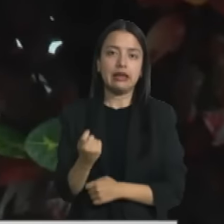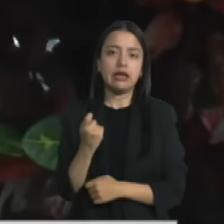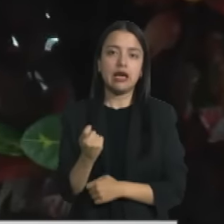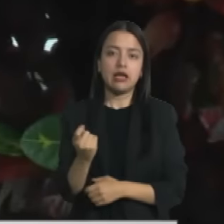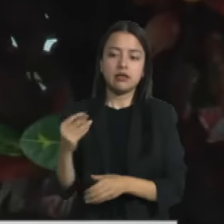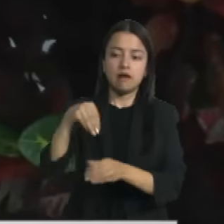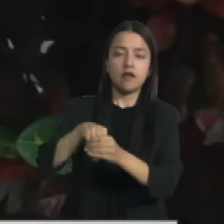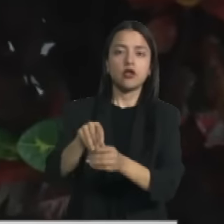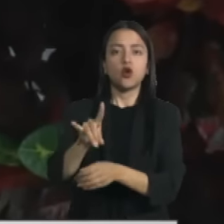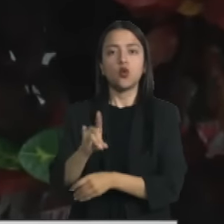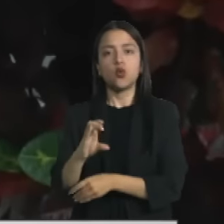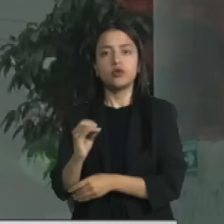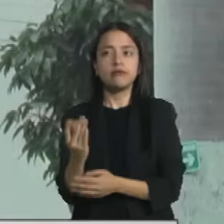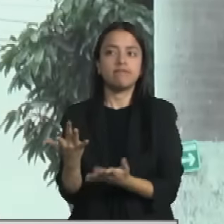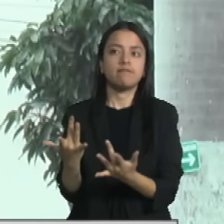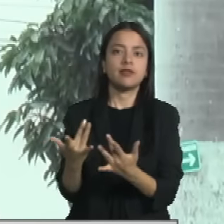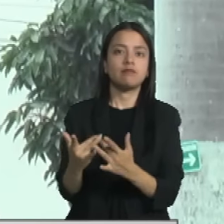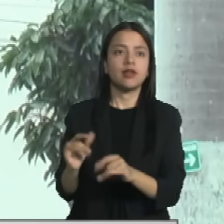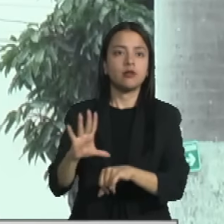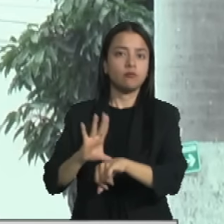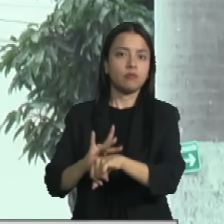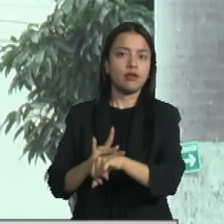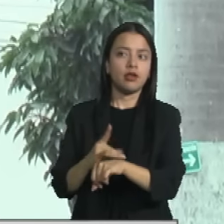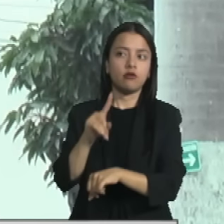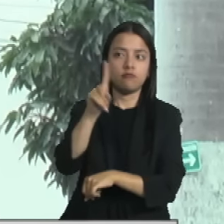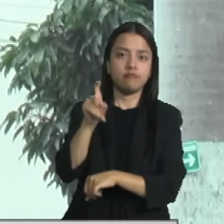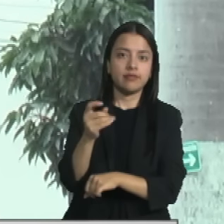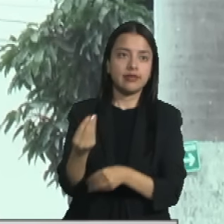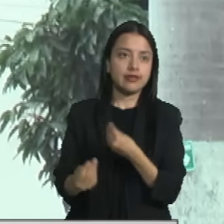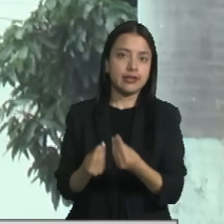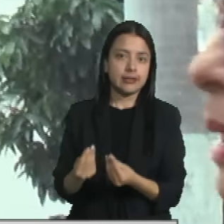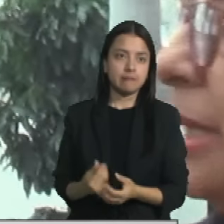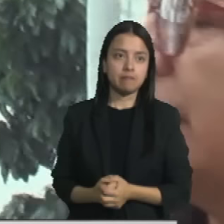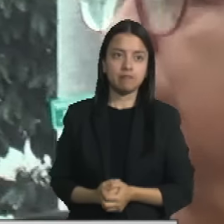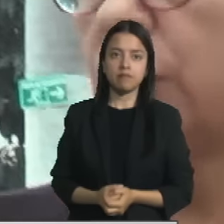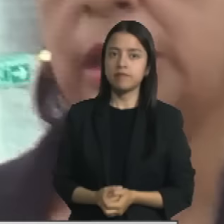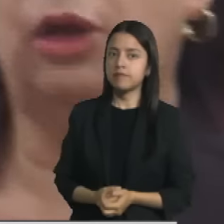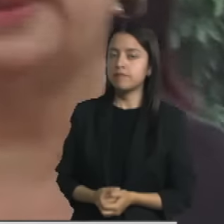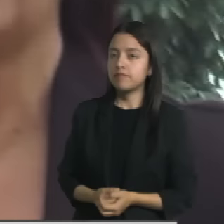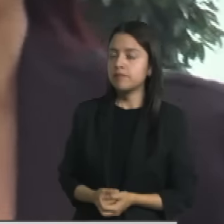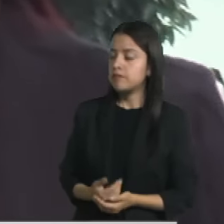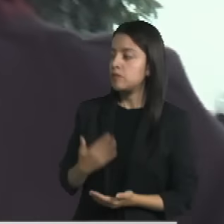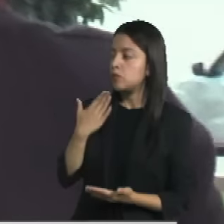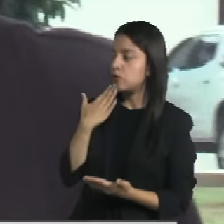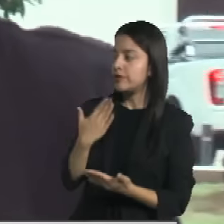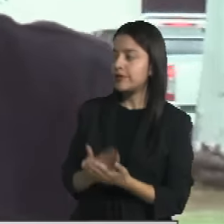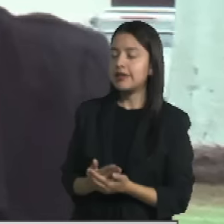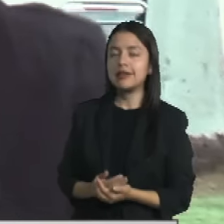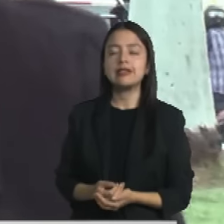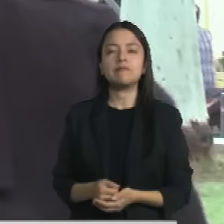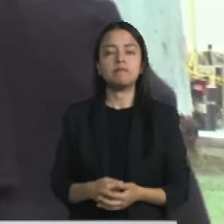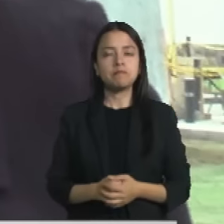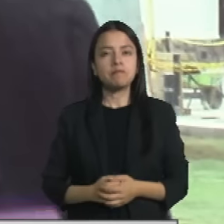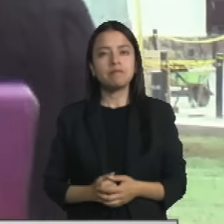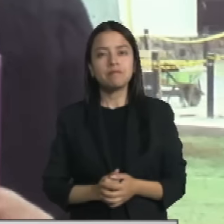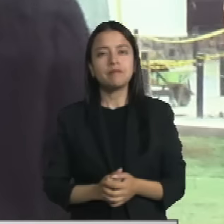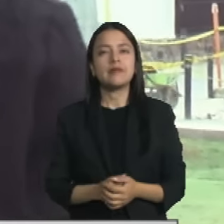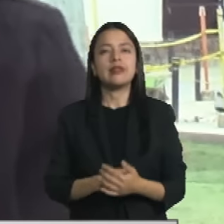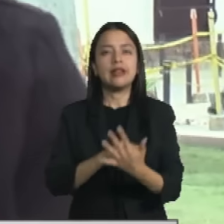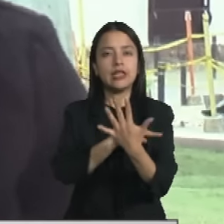espera de lo que decía la fiscalía y el juez. Muchísimas gracias, coronel Diego Pinzón. Hay que señalar que ya van